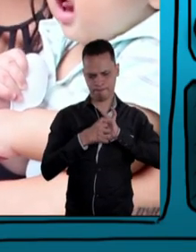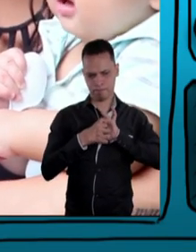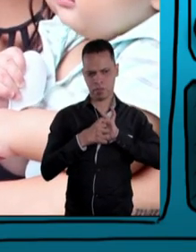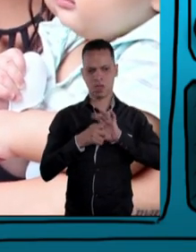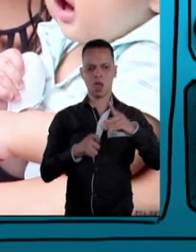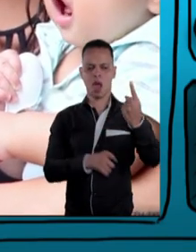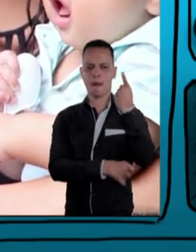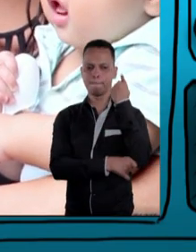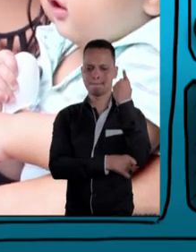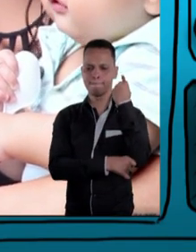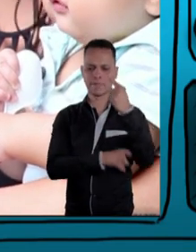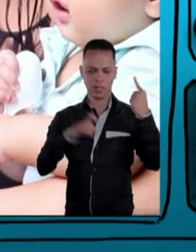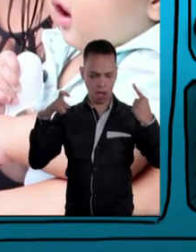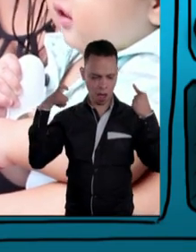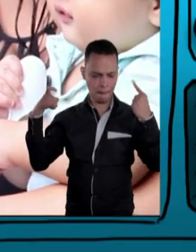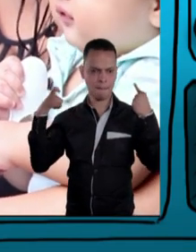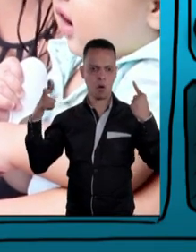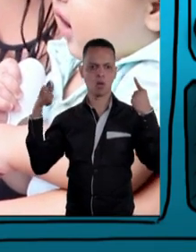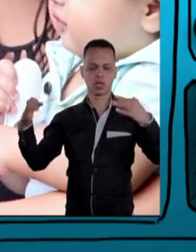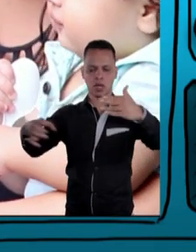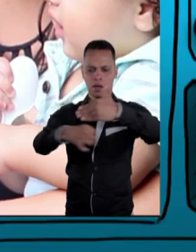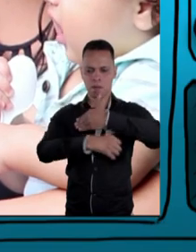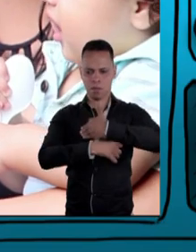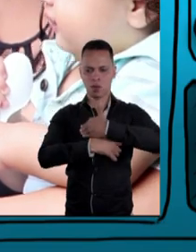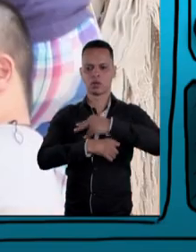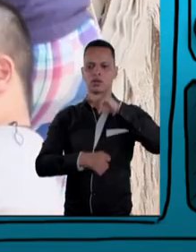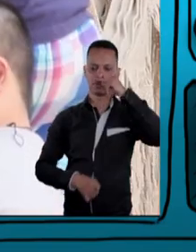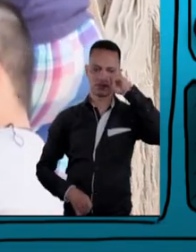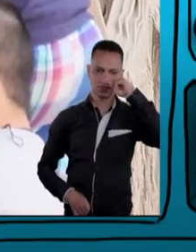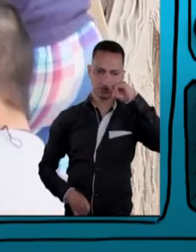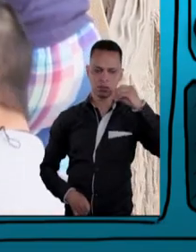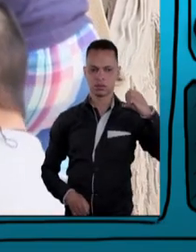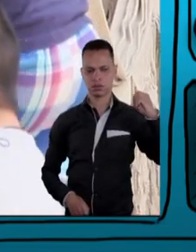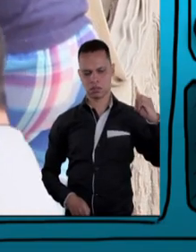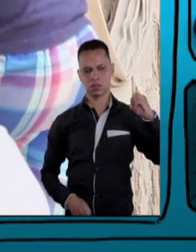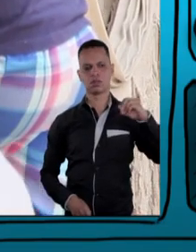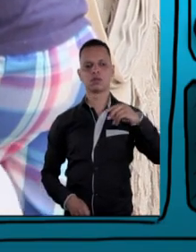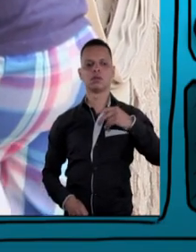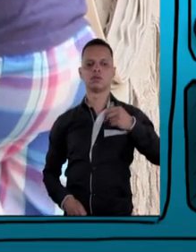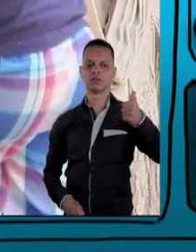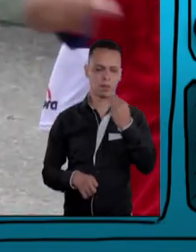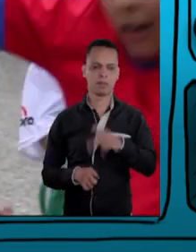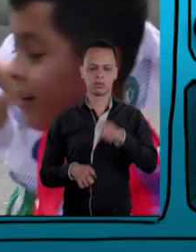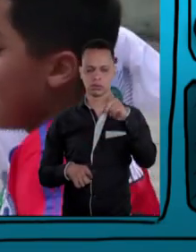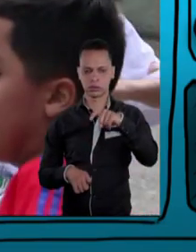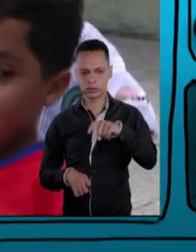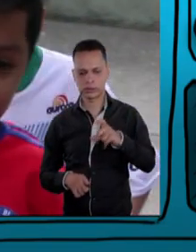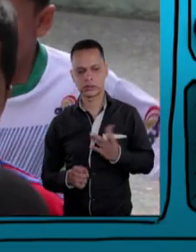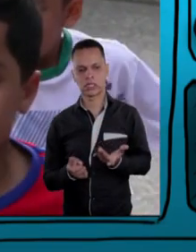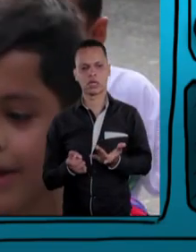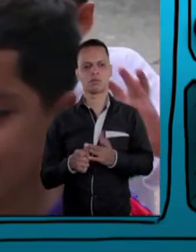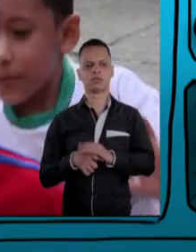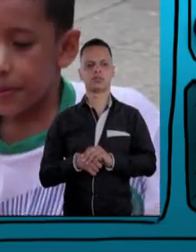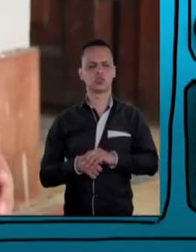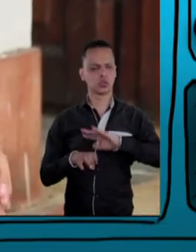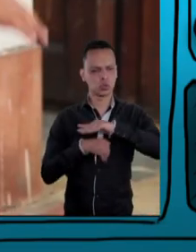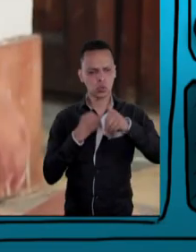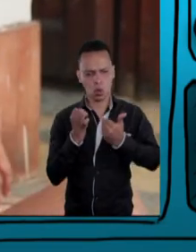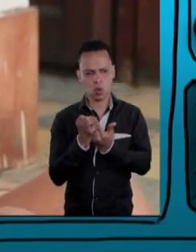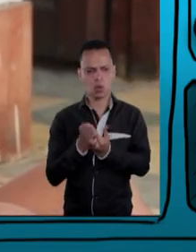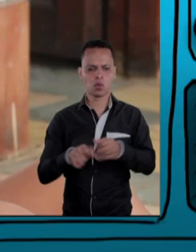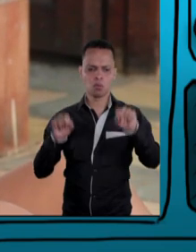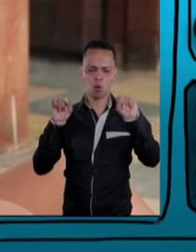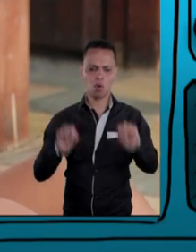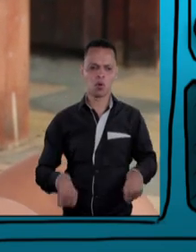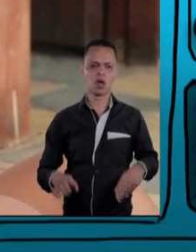todo lo que es la política pública en esa protección de niños, niñas y adolescentes. Necesitamos que